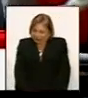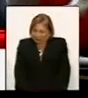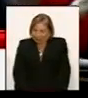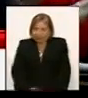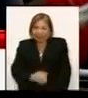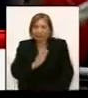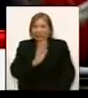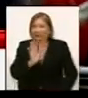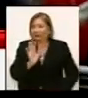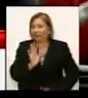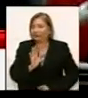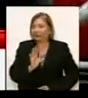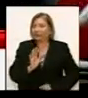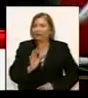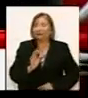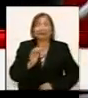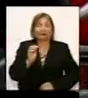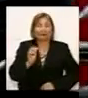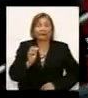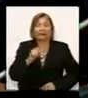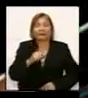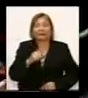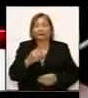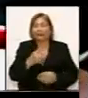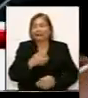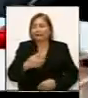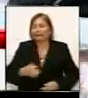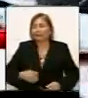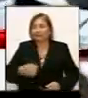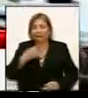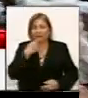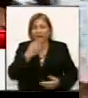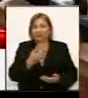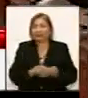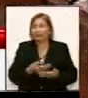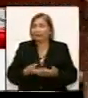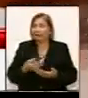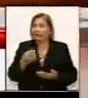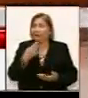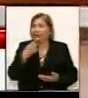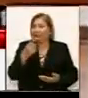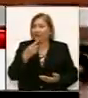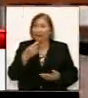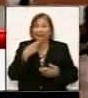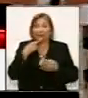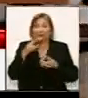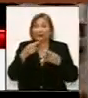Beteta. Sí, presidente, esas enmendaduras no solamente son en la